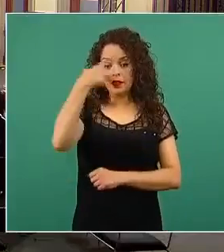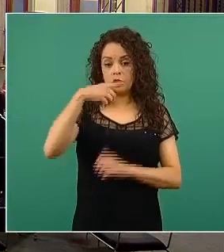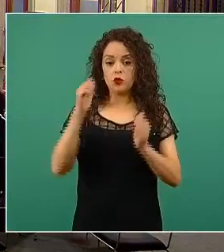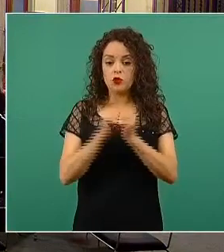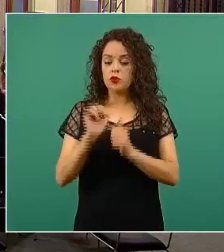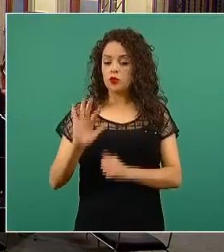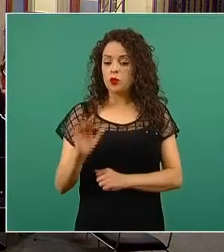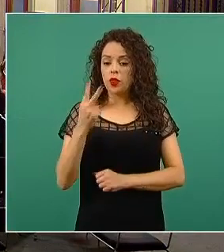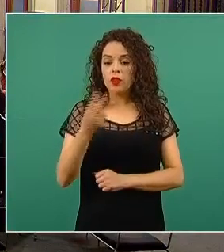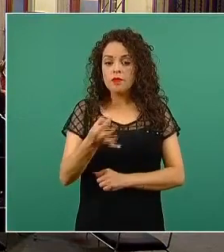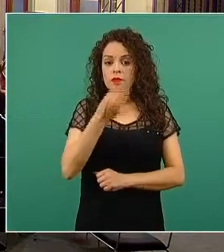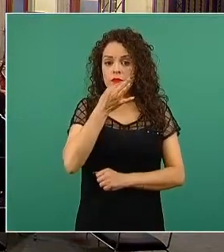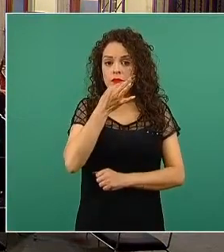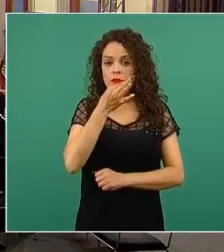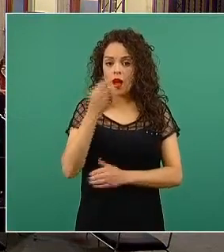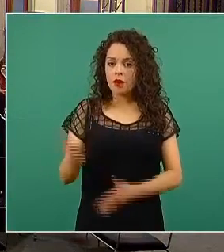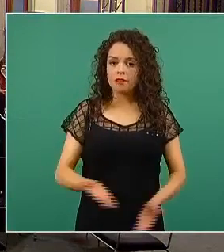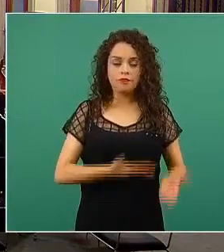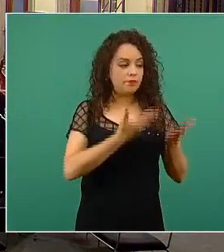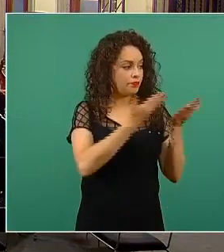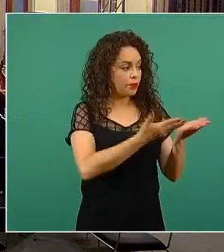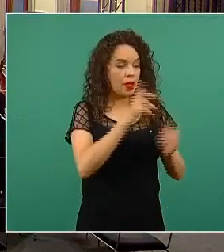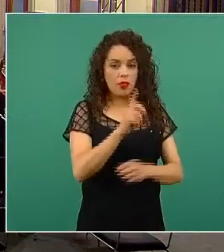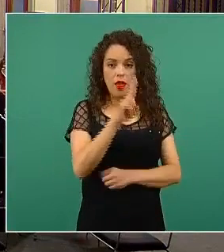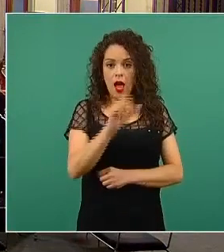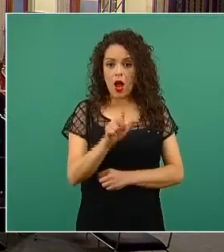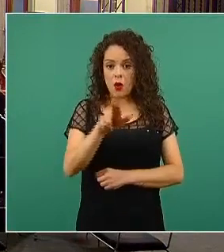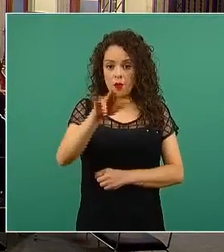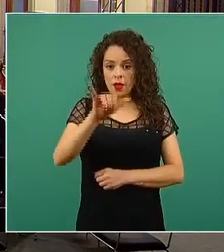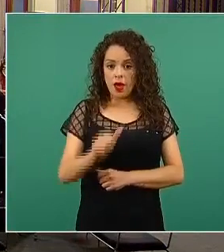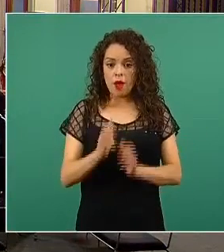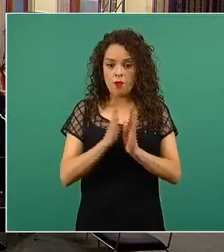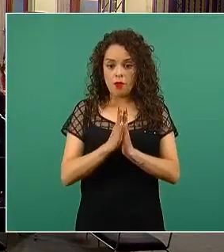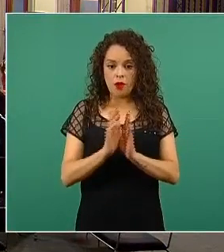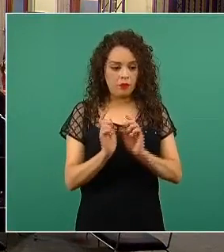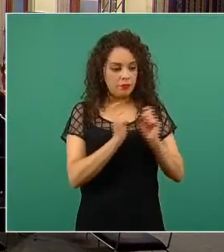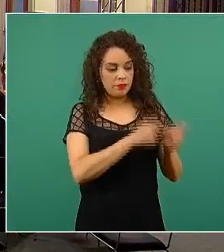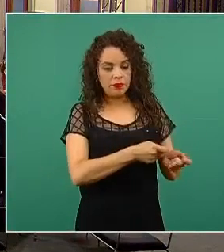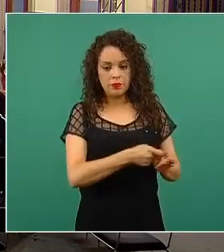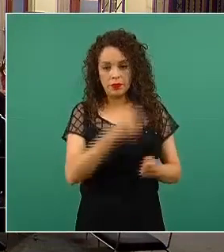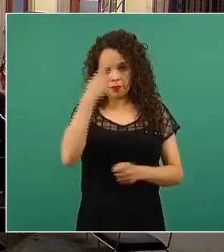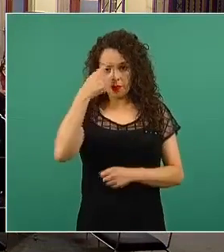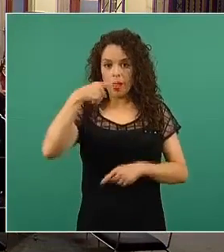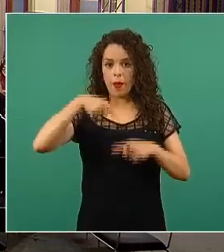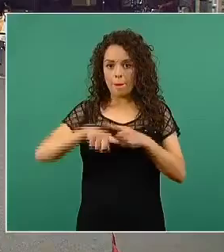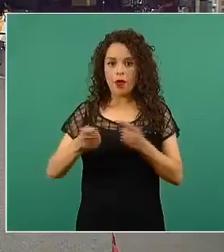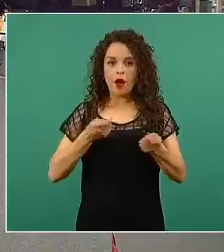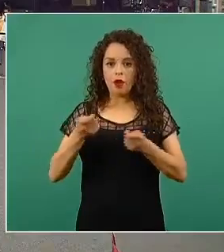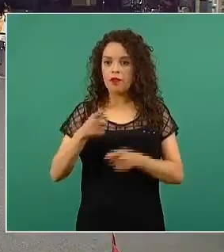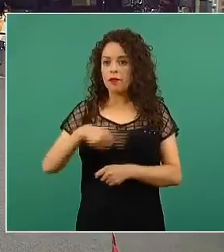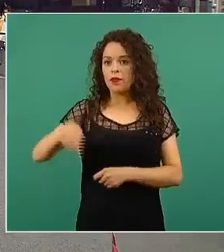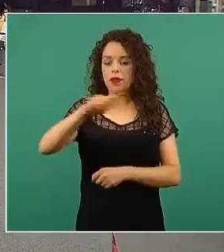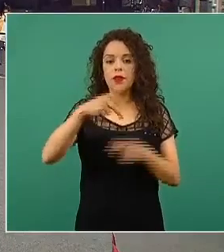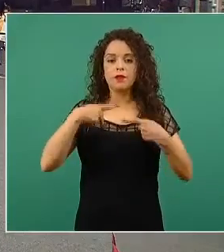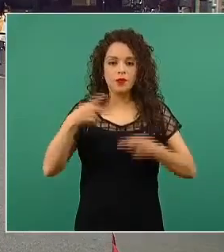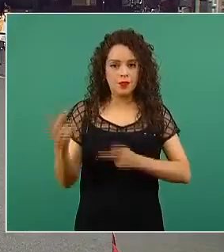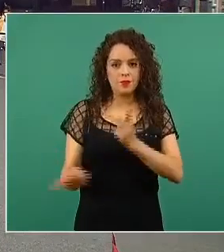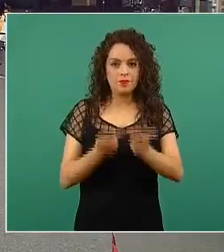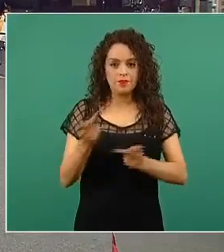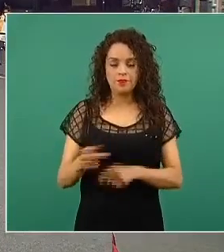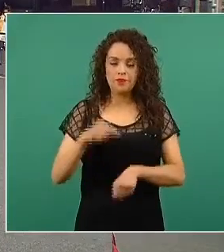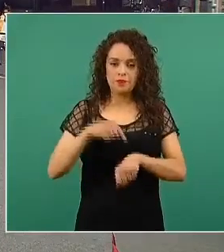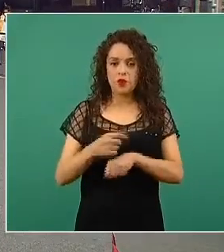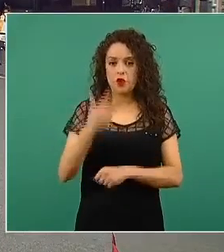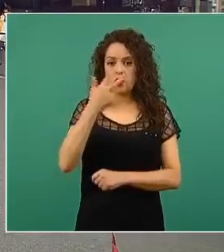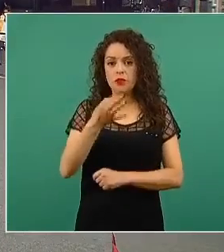19:52. Doctor Alomía, por favor, para ceder la palabra a los medios de comunicación. Tenemos 8 minutos, vamos a tratar de aprovecharlos